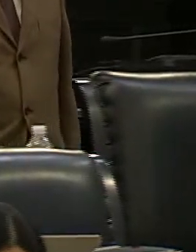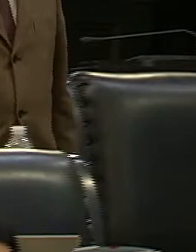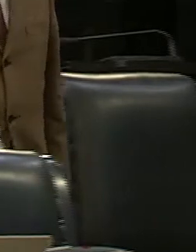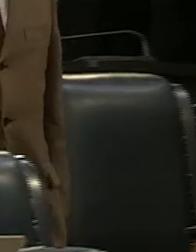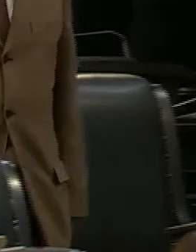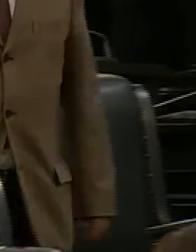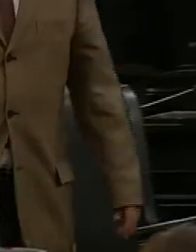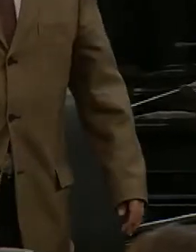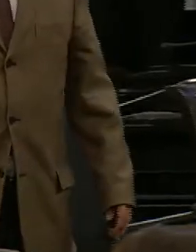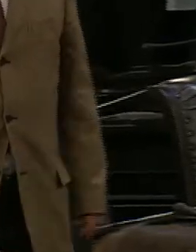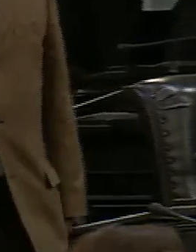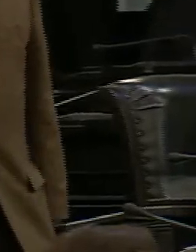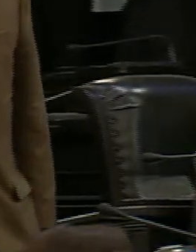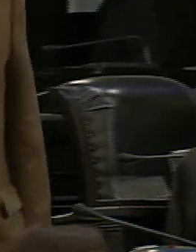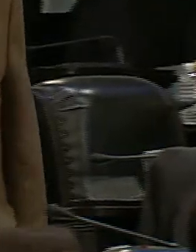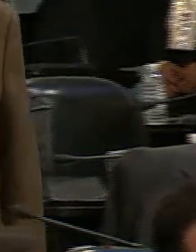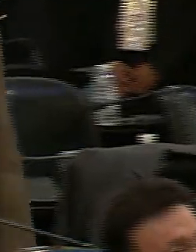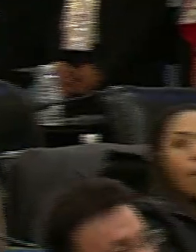Adelante, diputada.